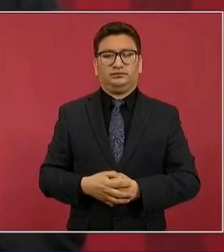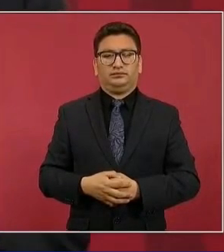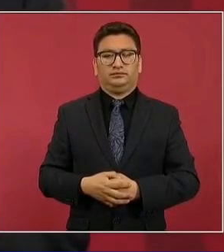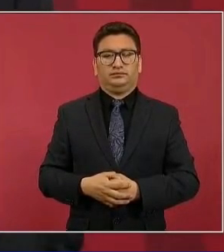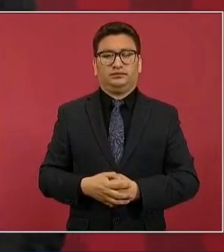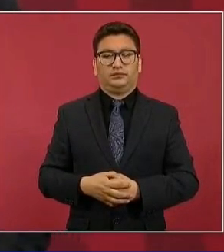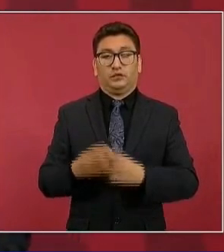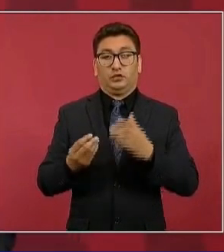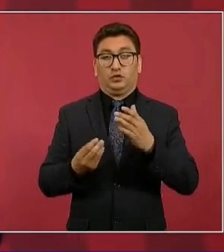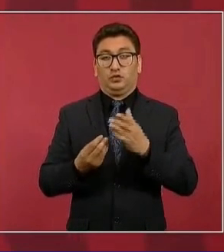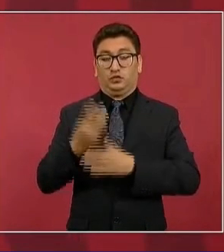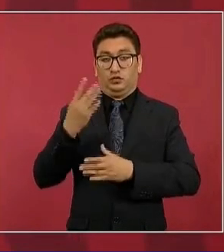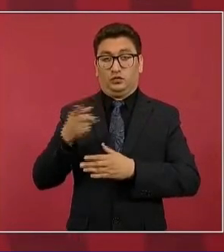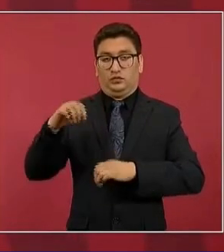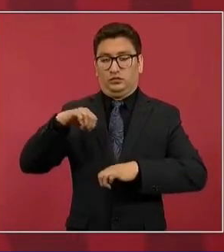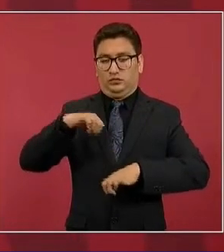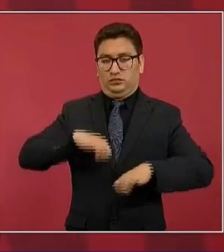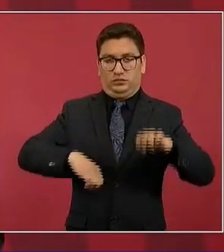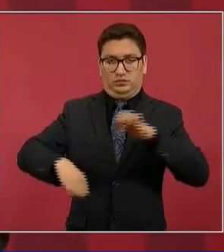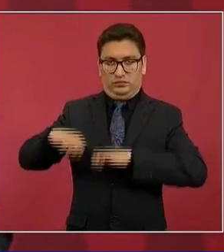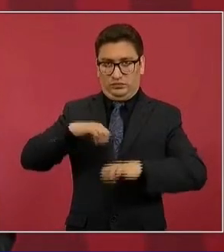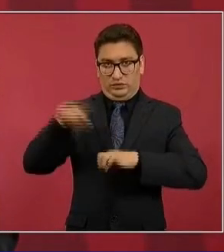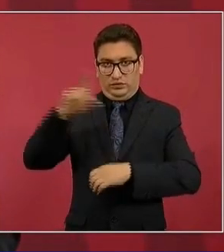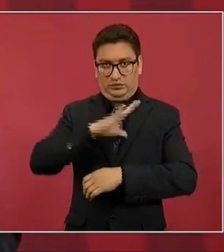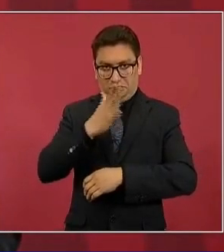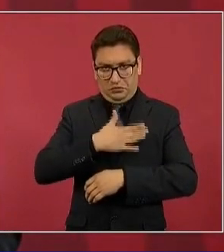al nuevo embajador de México en España,